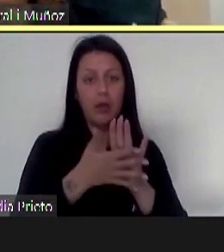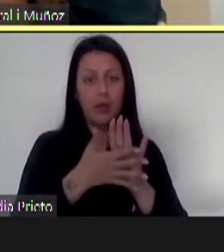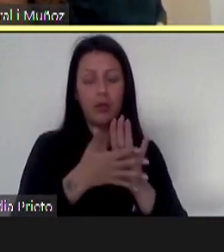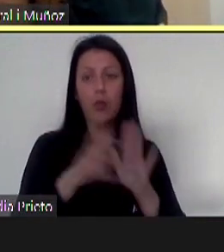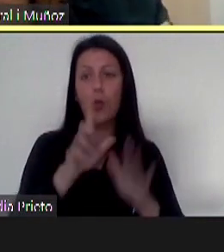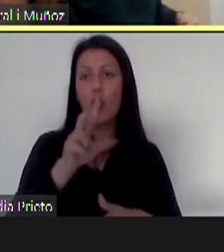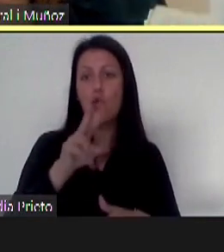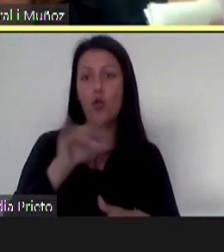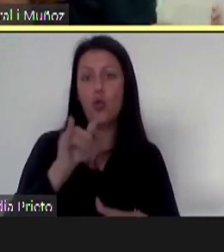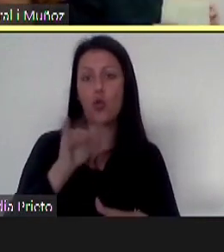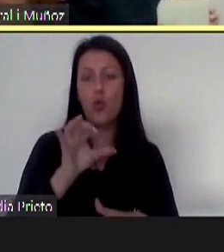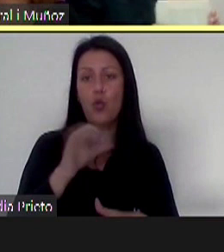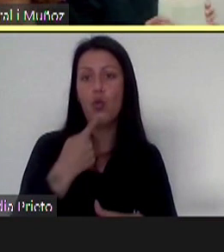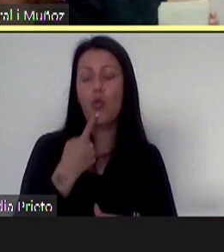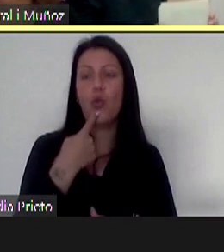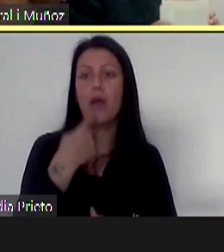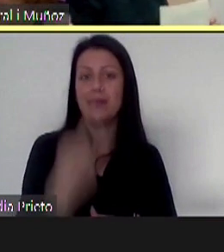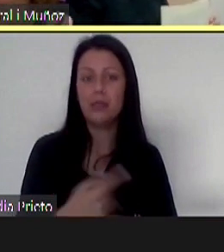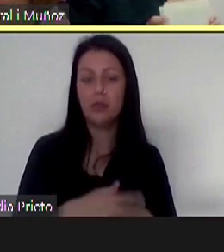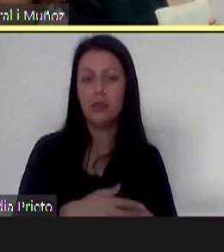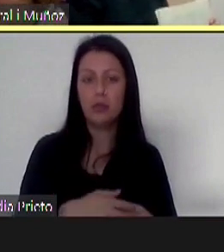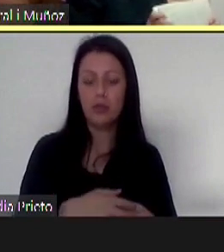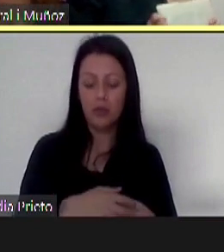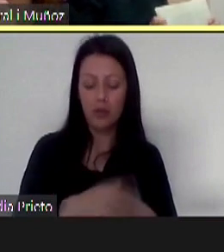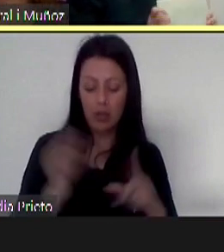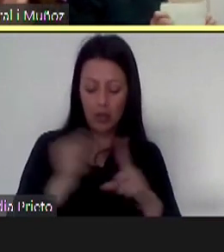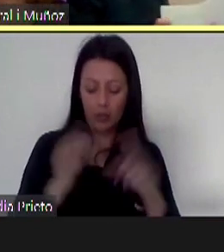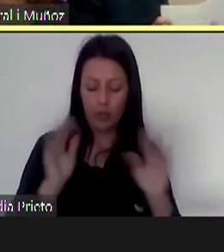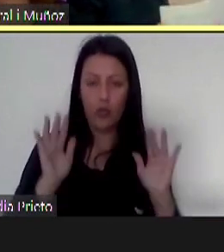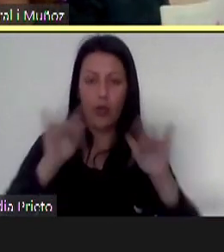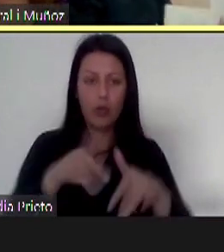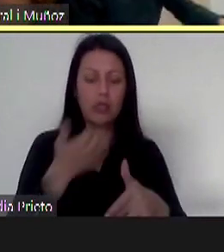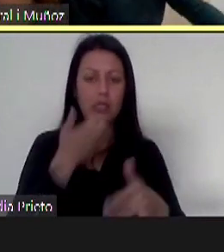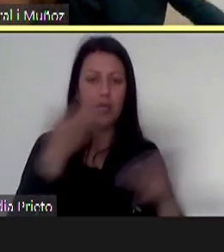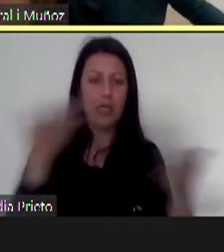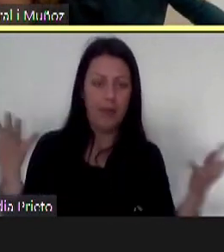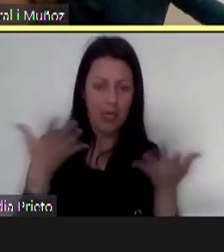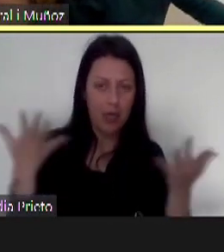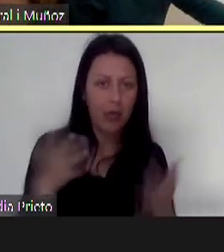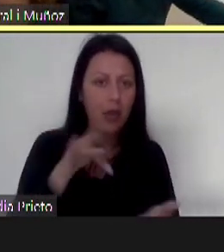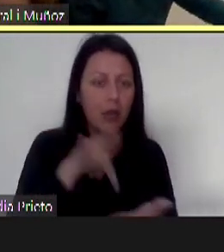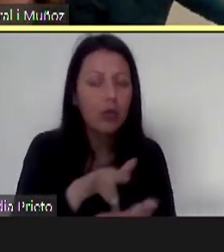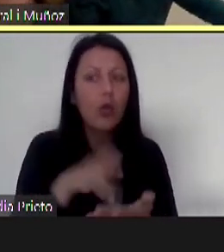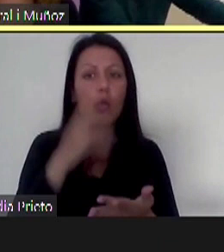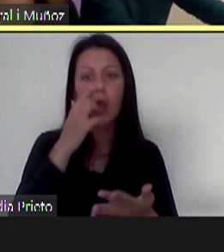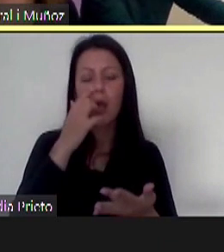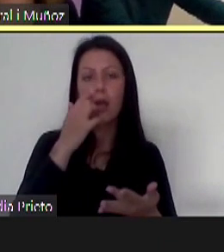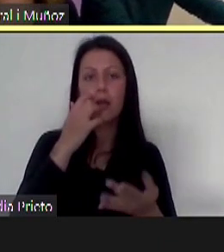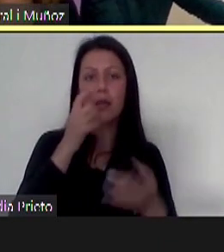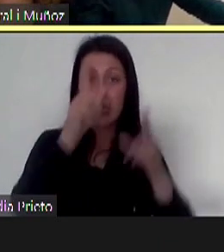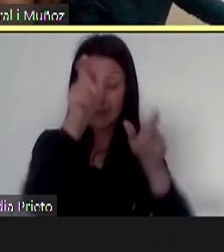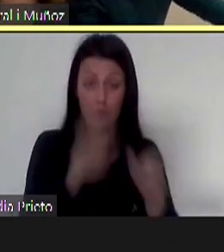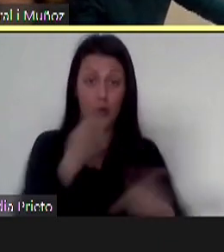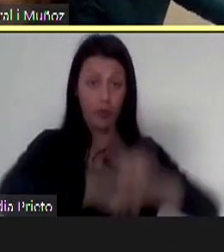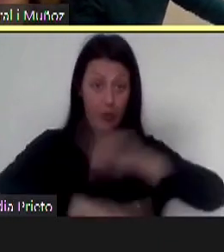Del punto de encuentro si pasa una emergencia, de los recorridos. Las personas con una salud mental pueden tener